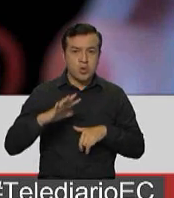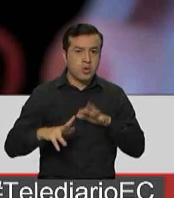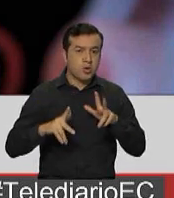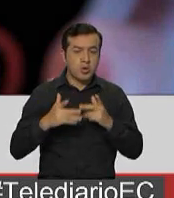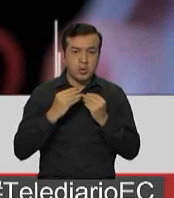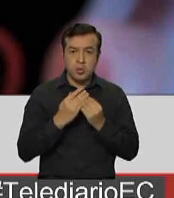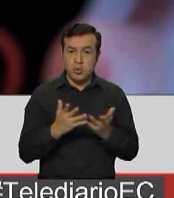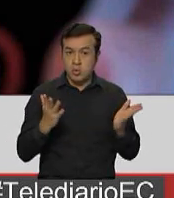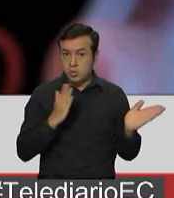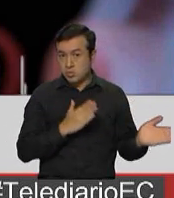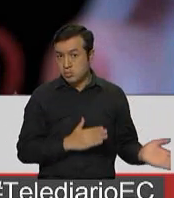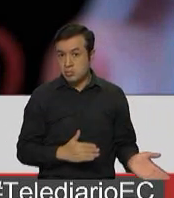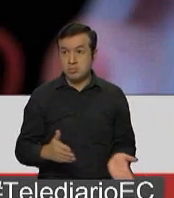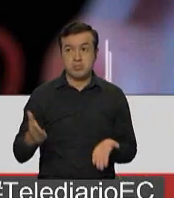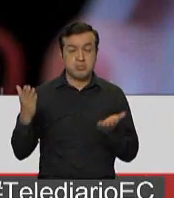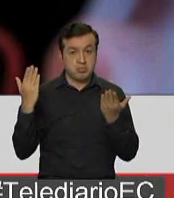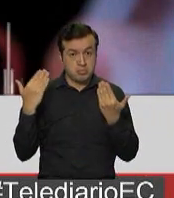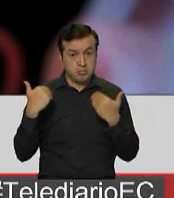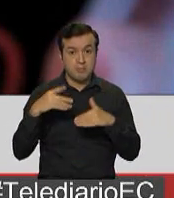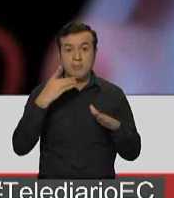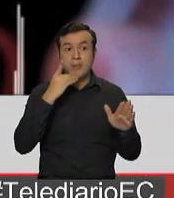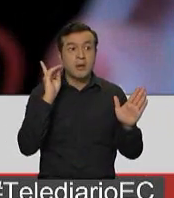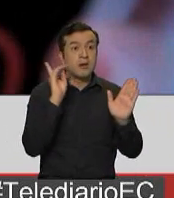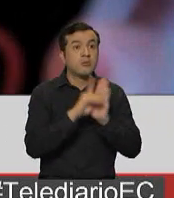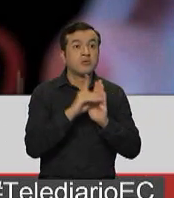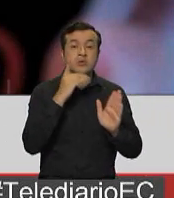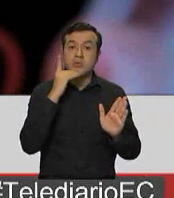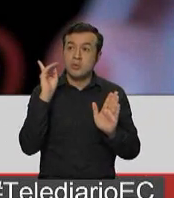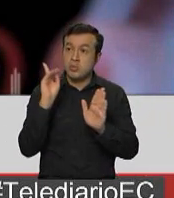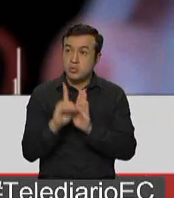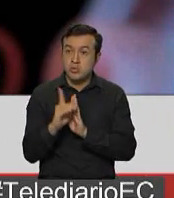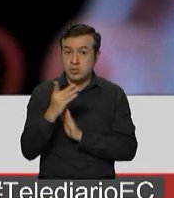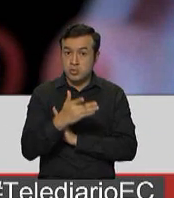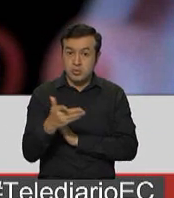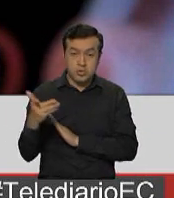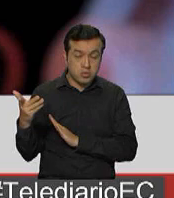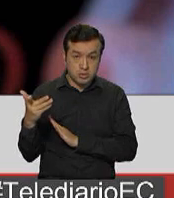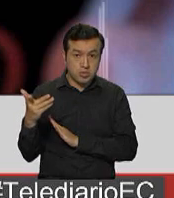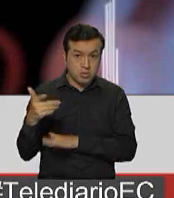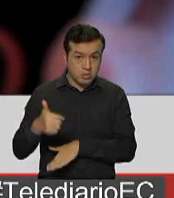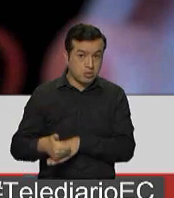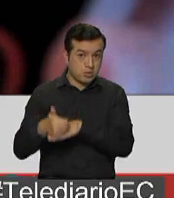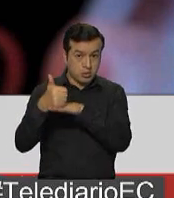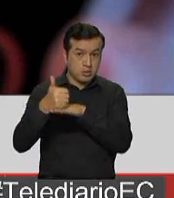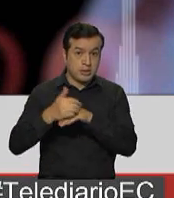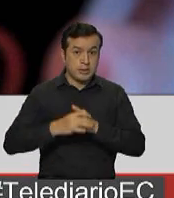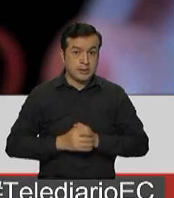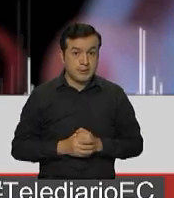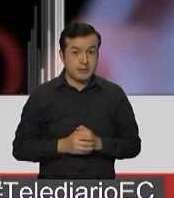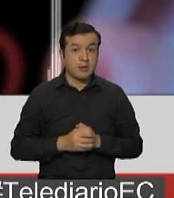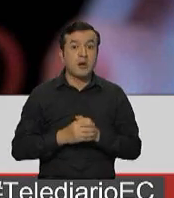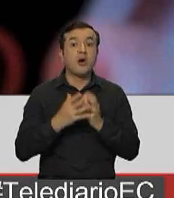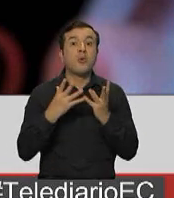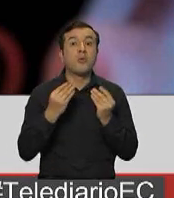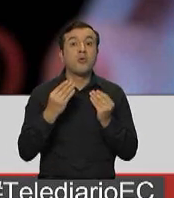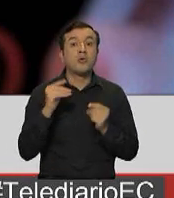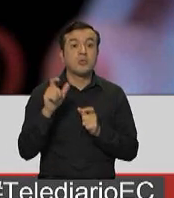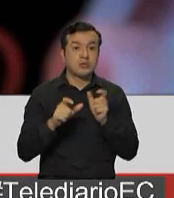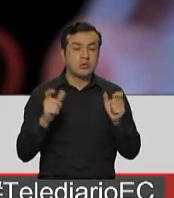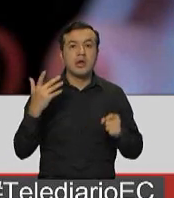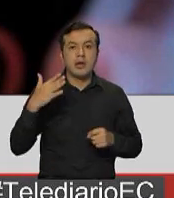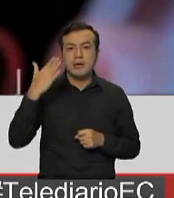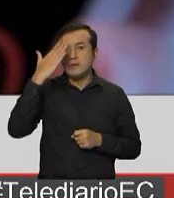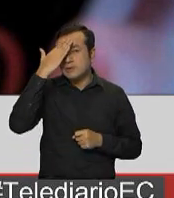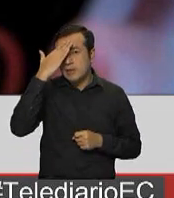haciendo llamadas o denuncias ante la autoridad competente. Mucha gente sabe y